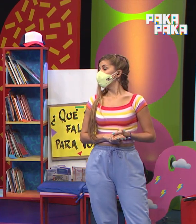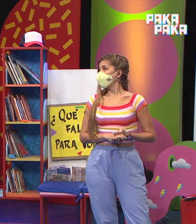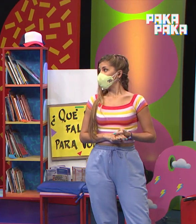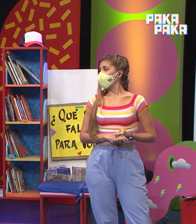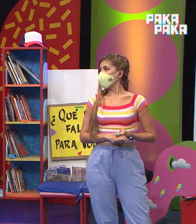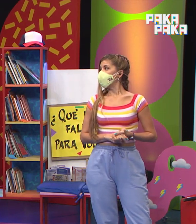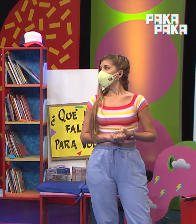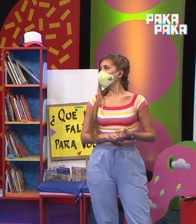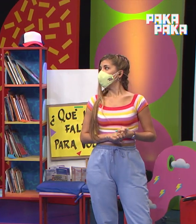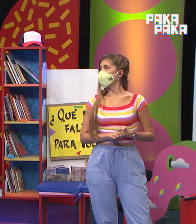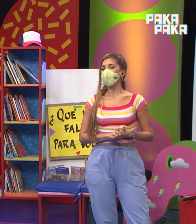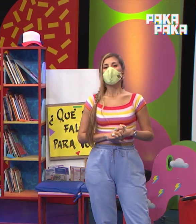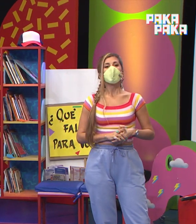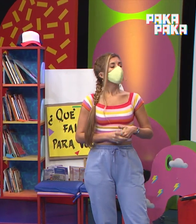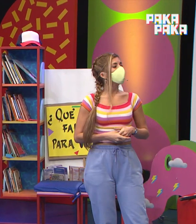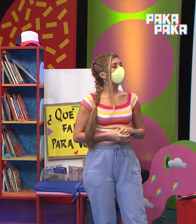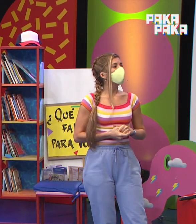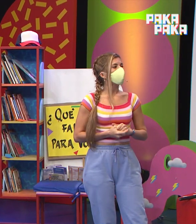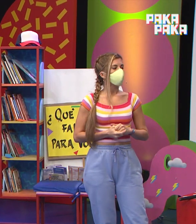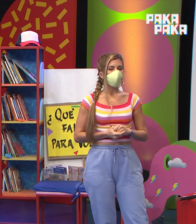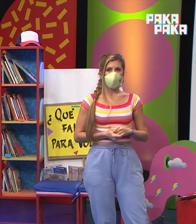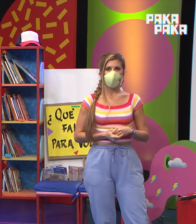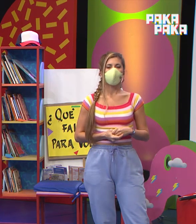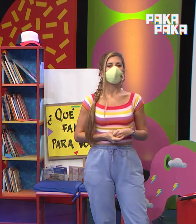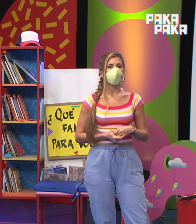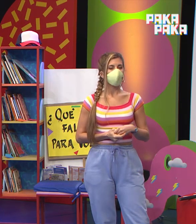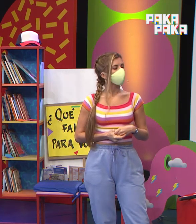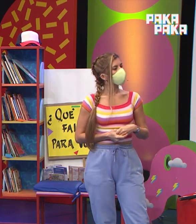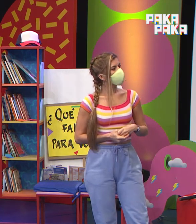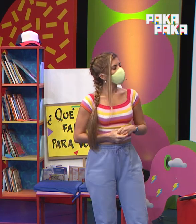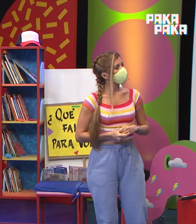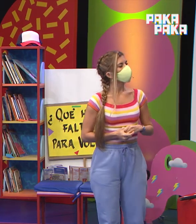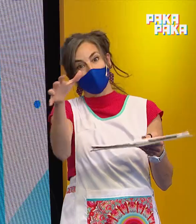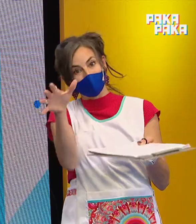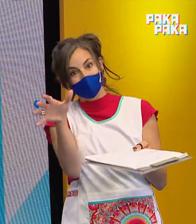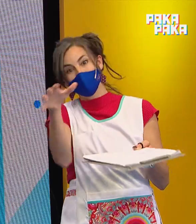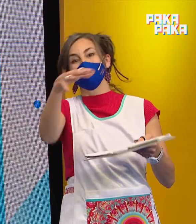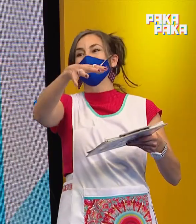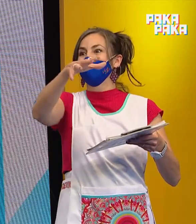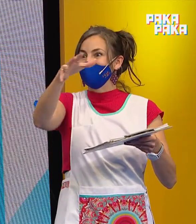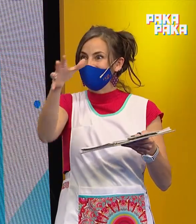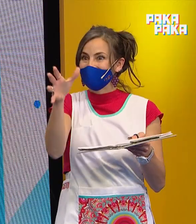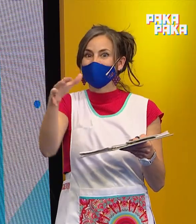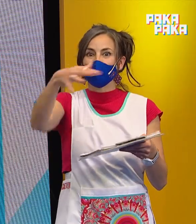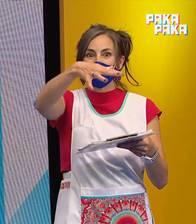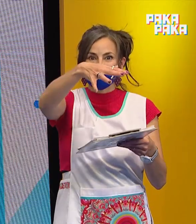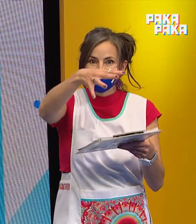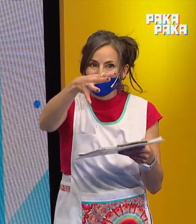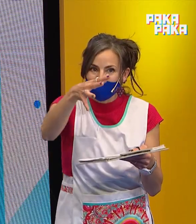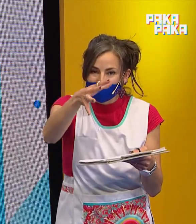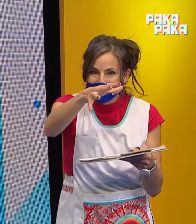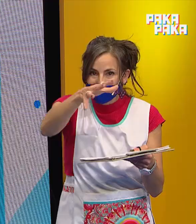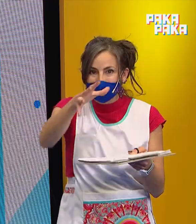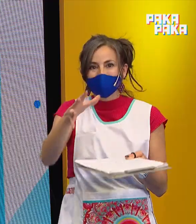cuerpo aerodinámico, si no tuvieran, no podrían volar. No podrían volar. O sea que ya la forma del cuerpo y las plumas que, como decía bien, le dan, como